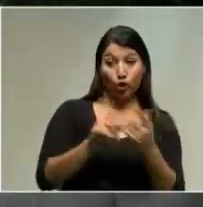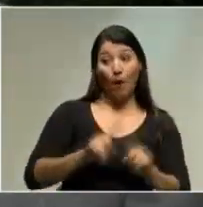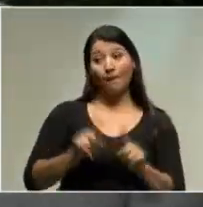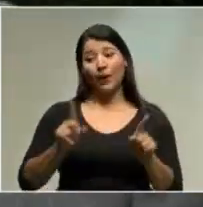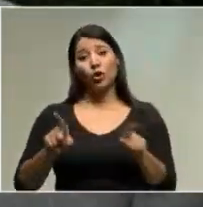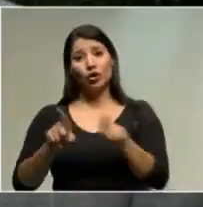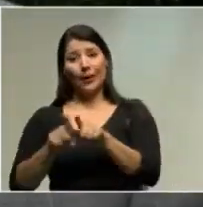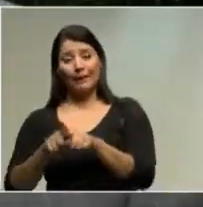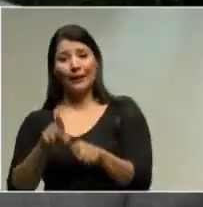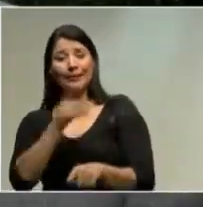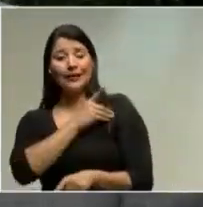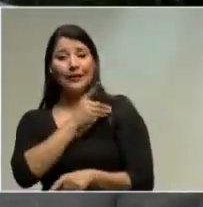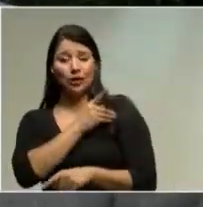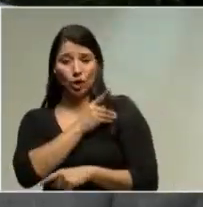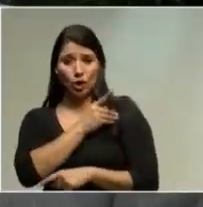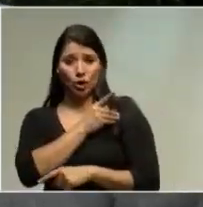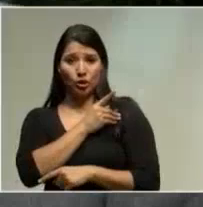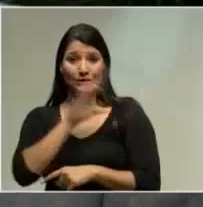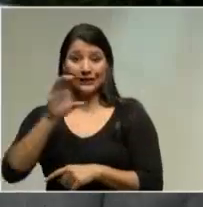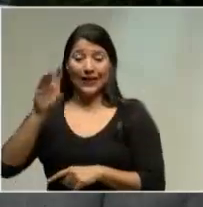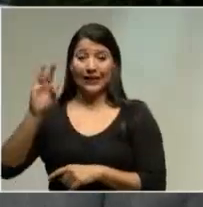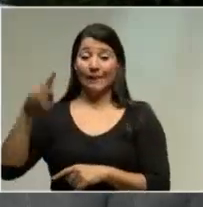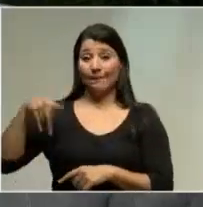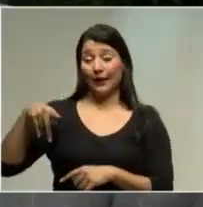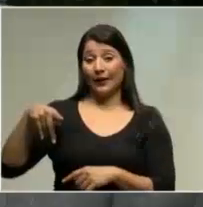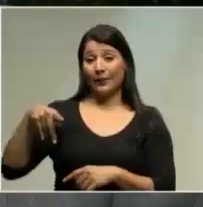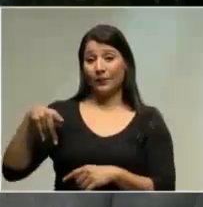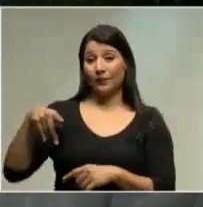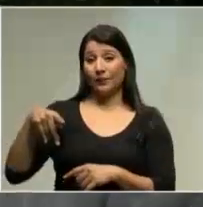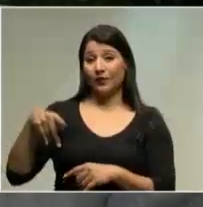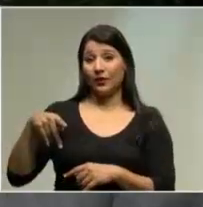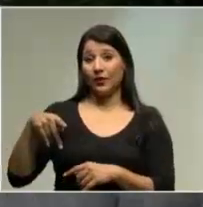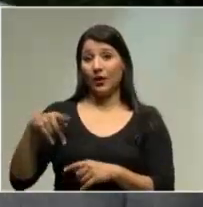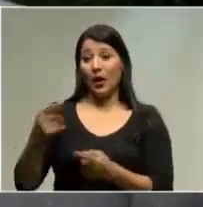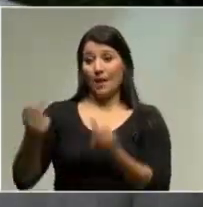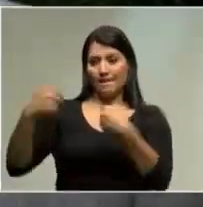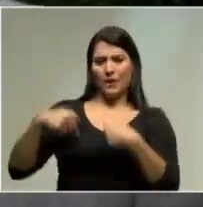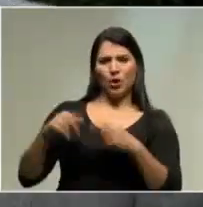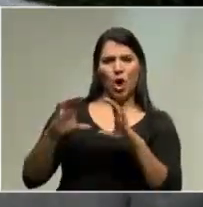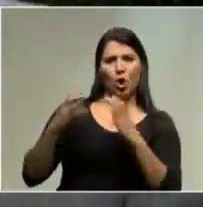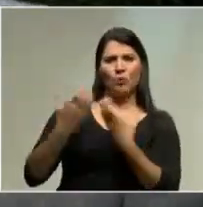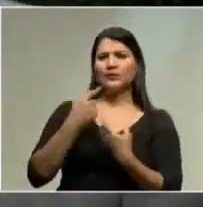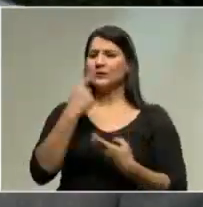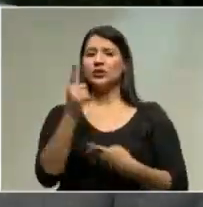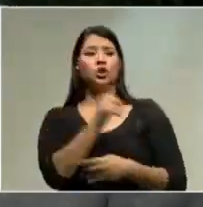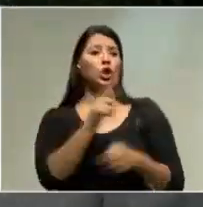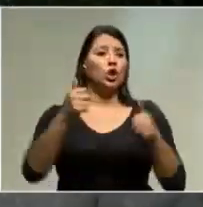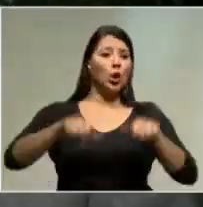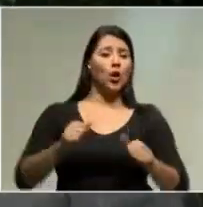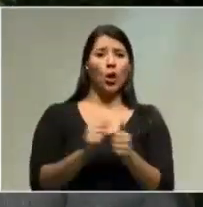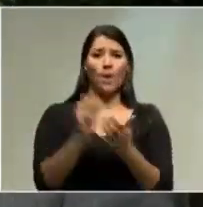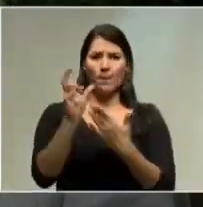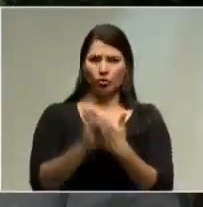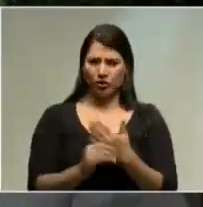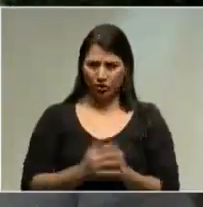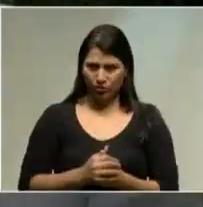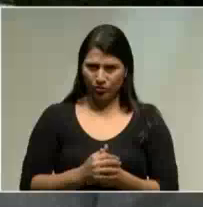otro lado, el director del CTP vino en audiencia a la Comisión a manifestar su oposición al proyecto. De manera